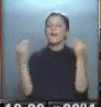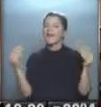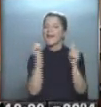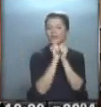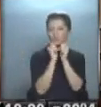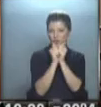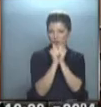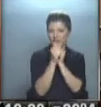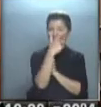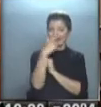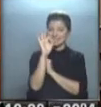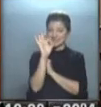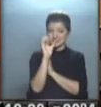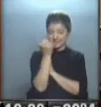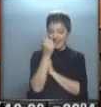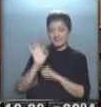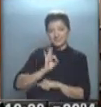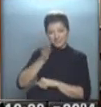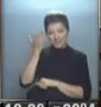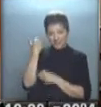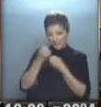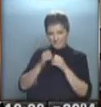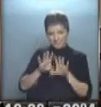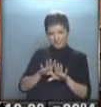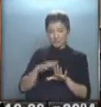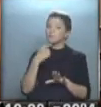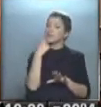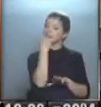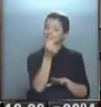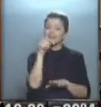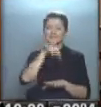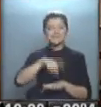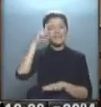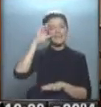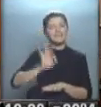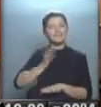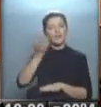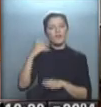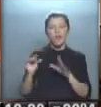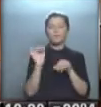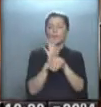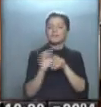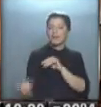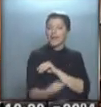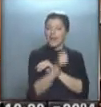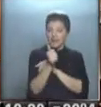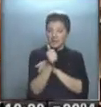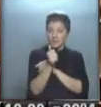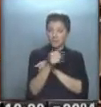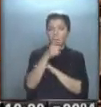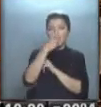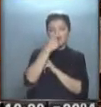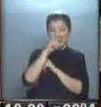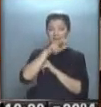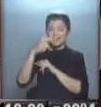lucha, especialmente lo que ellas denominaron esta década ganada en relación con derechos humanos. 23 de octubre es la fecha